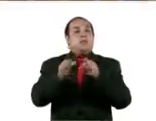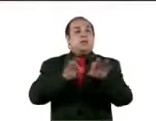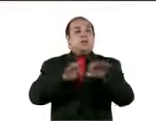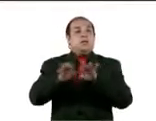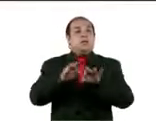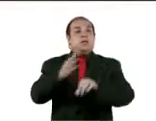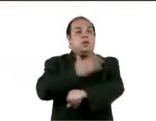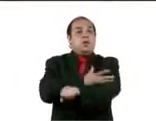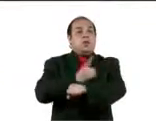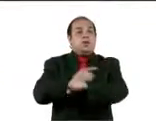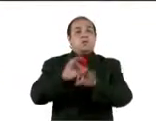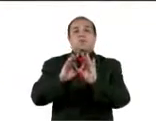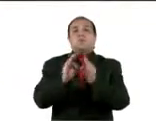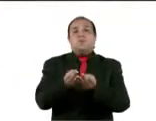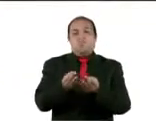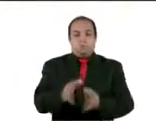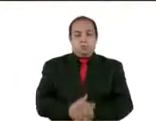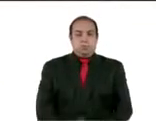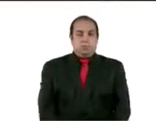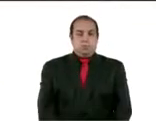coordinada.